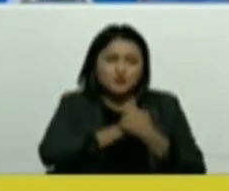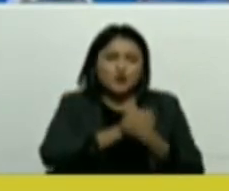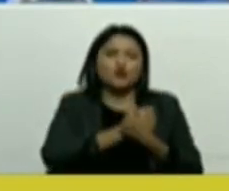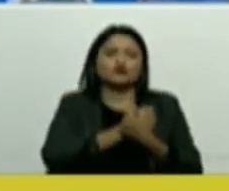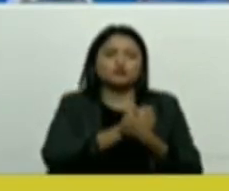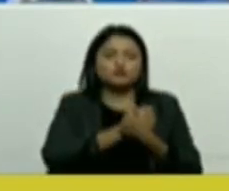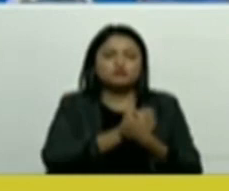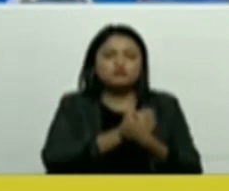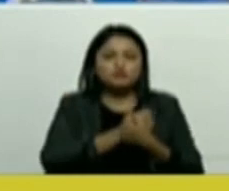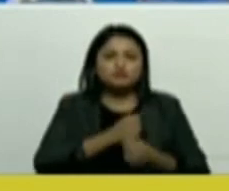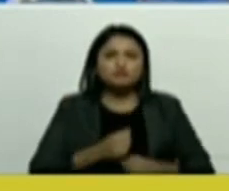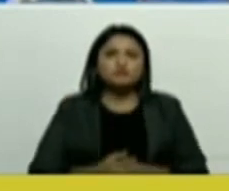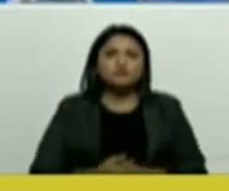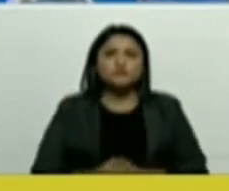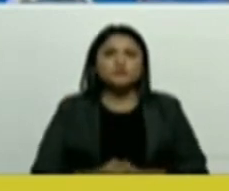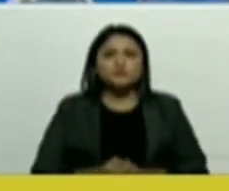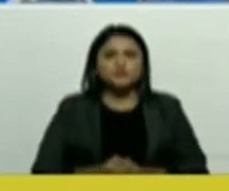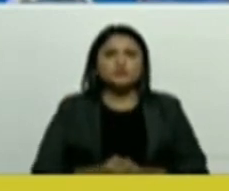en el amor.